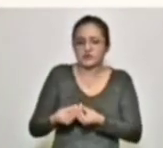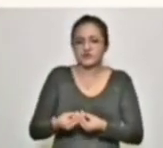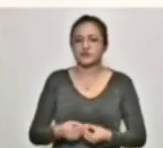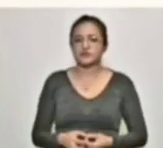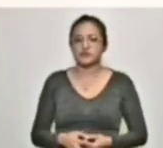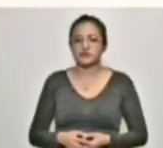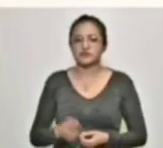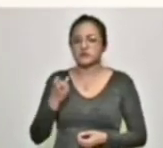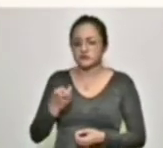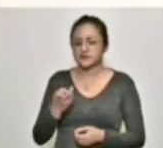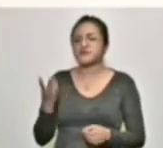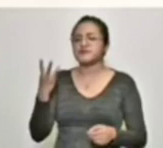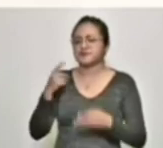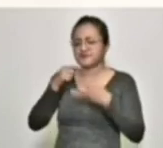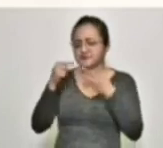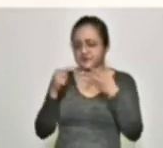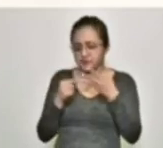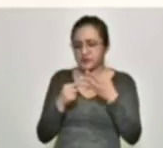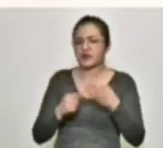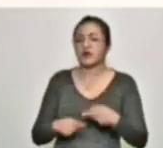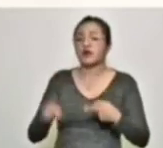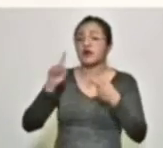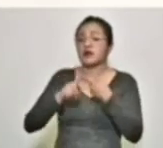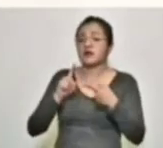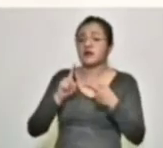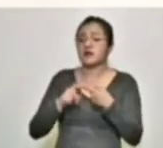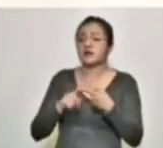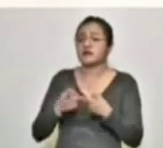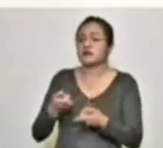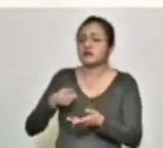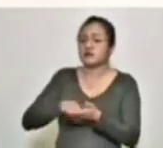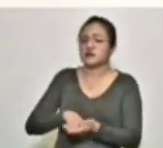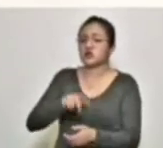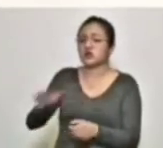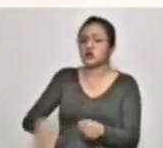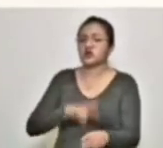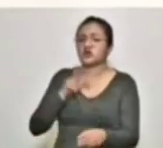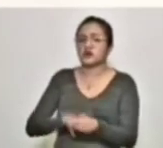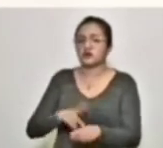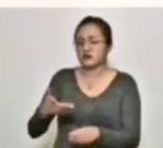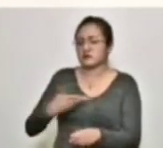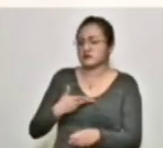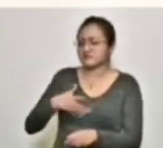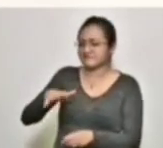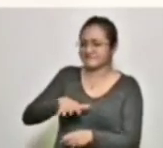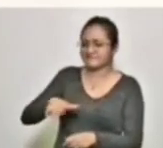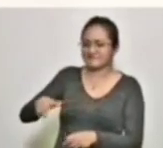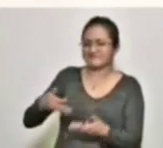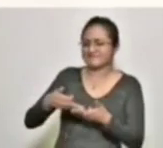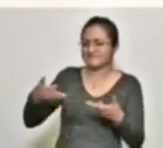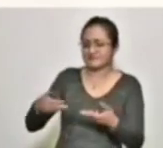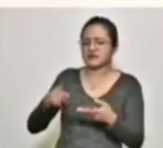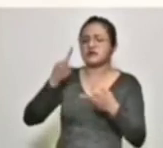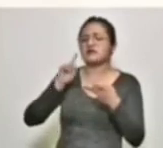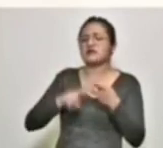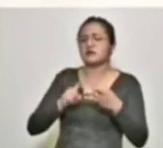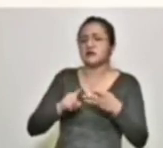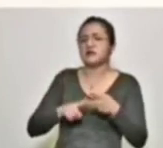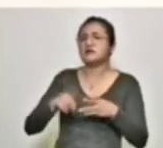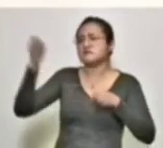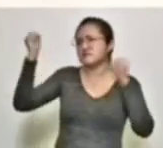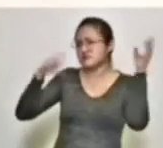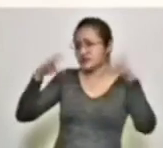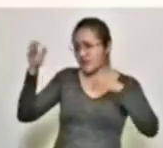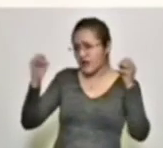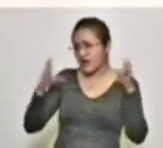tenemos 3 causas. El tipo de sedimentos naturales y originales de la zona, los elementos